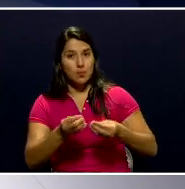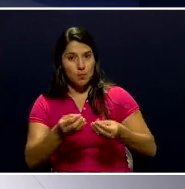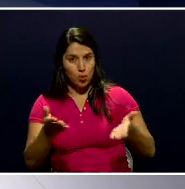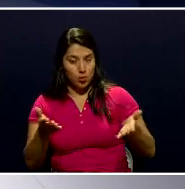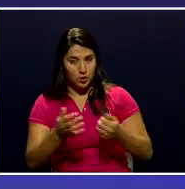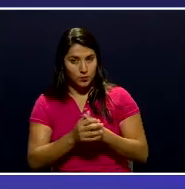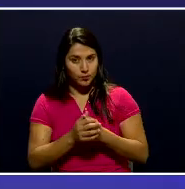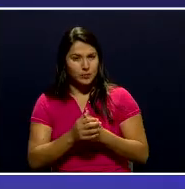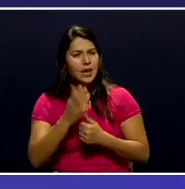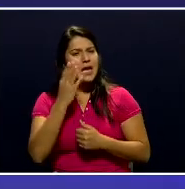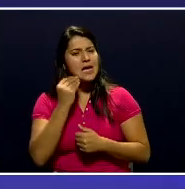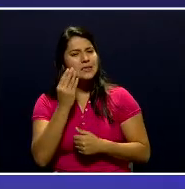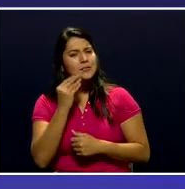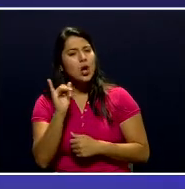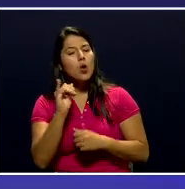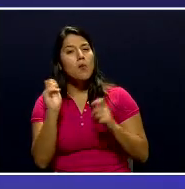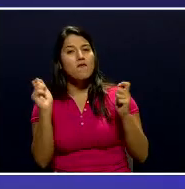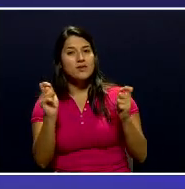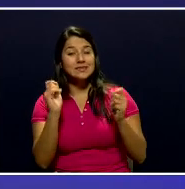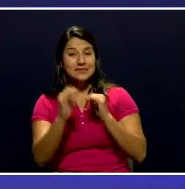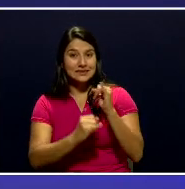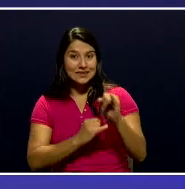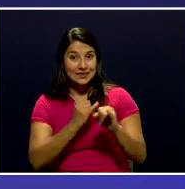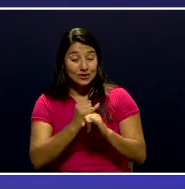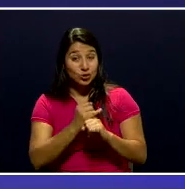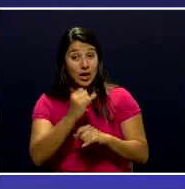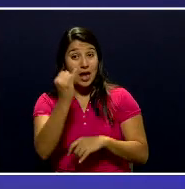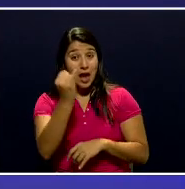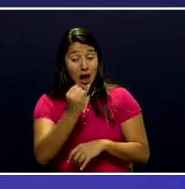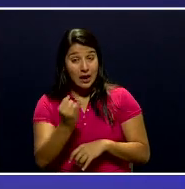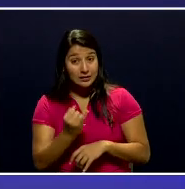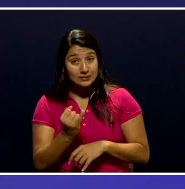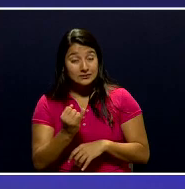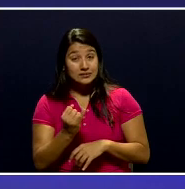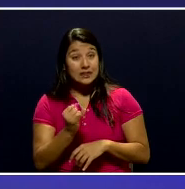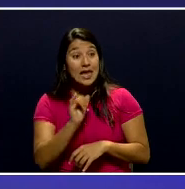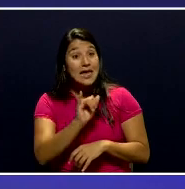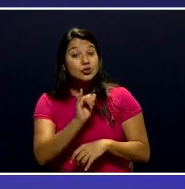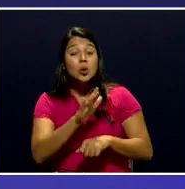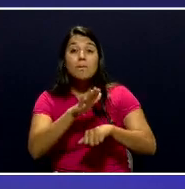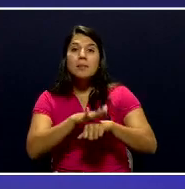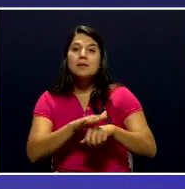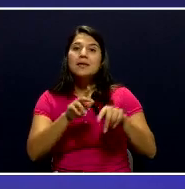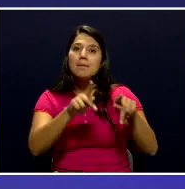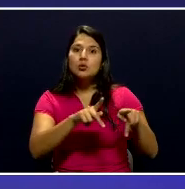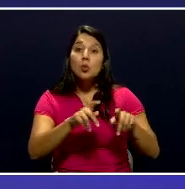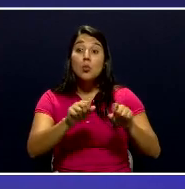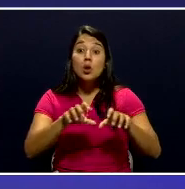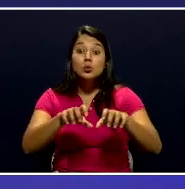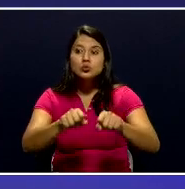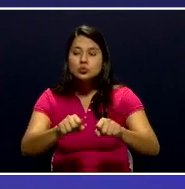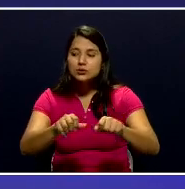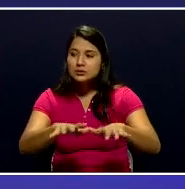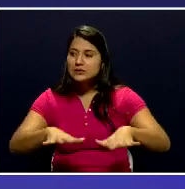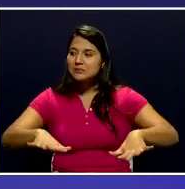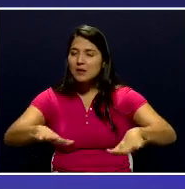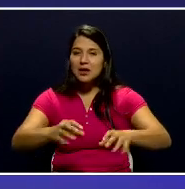experiencias como los festivales internacionales de las artes le permiten a la gente apropiarse del espacio